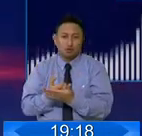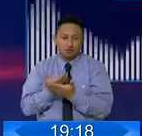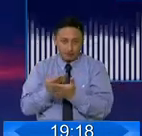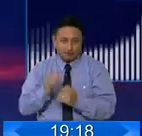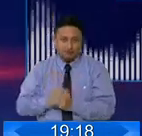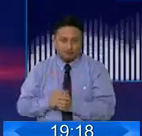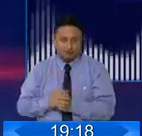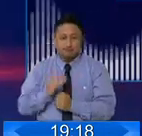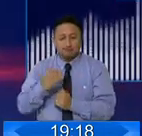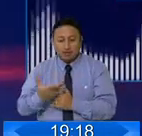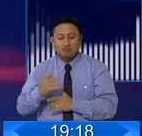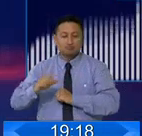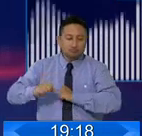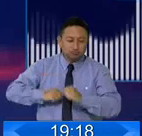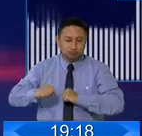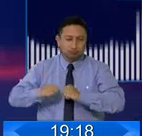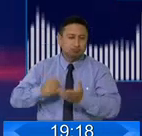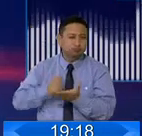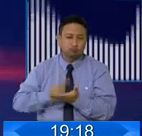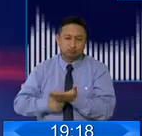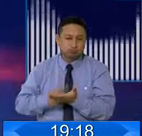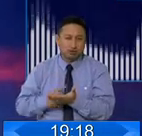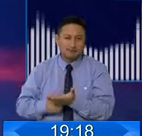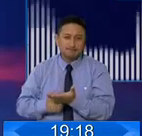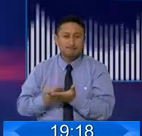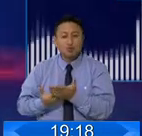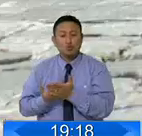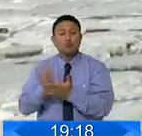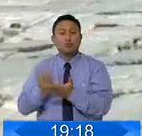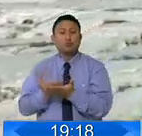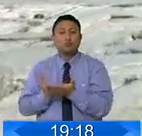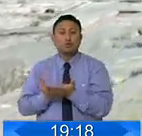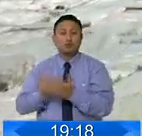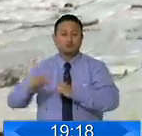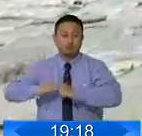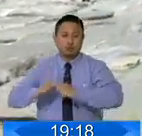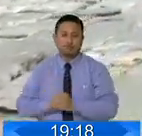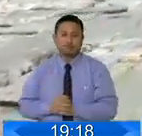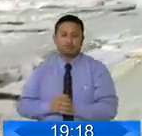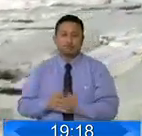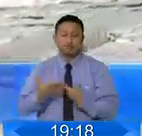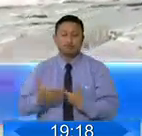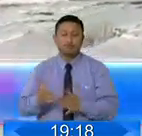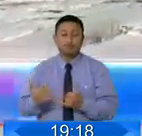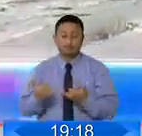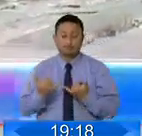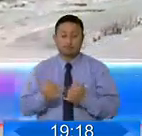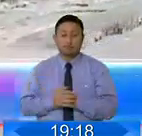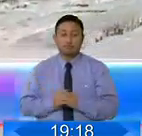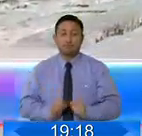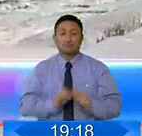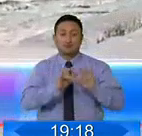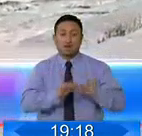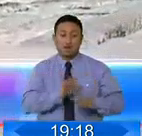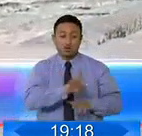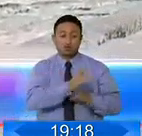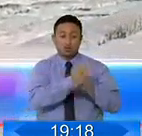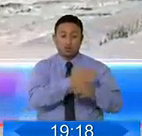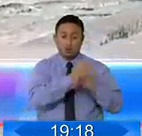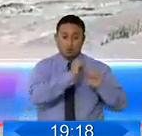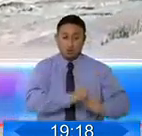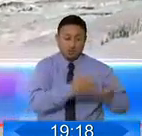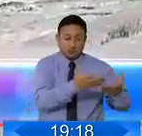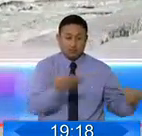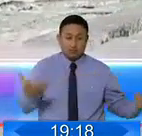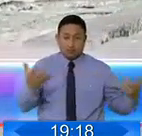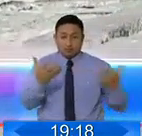Venimos trabajando sobre un modelo de gestión. El fin es que las fusiones que ha ejercido la Secretaría puedan